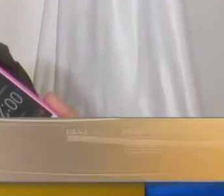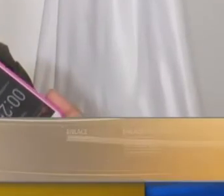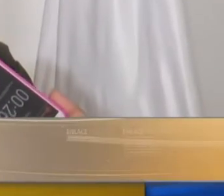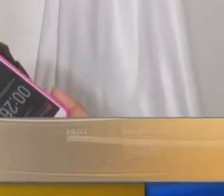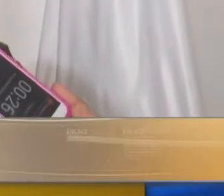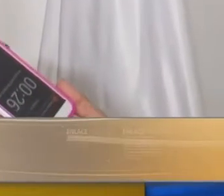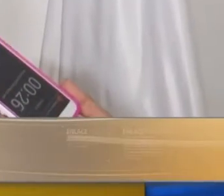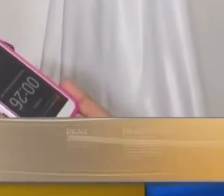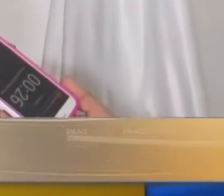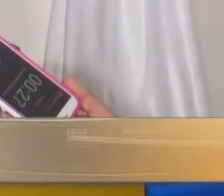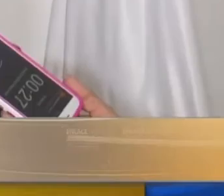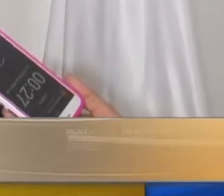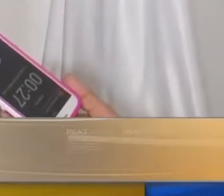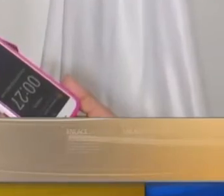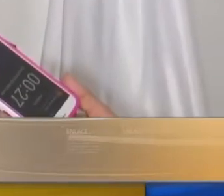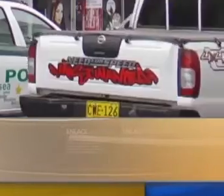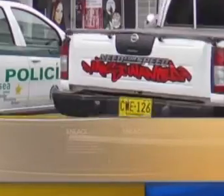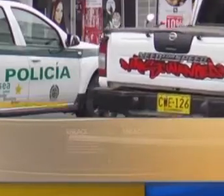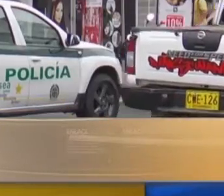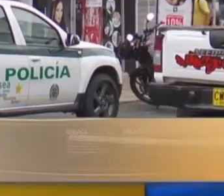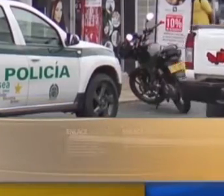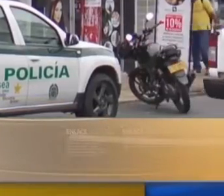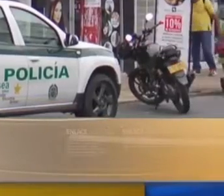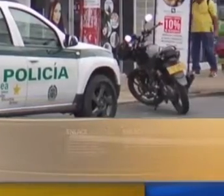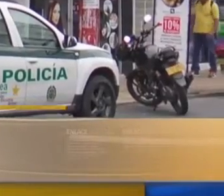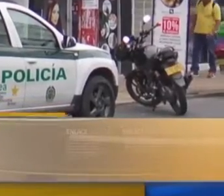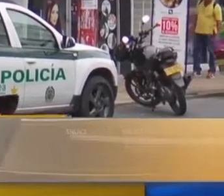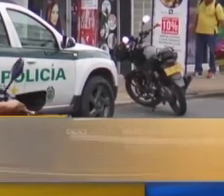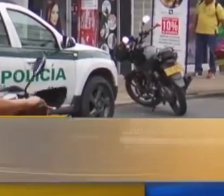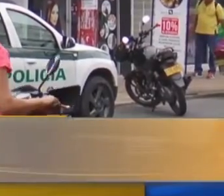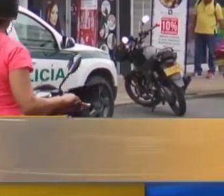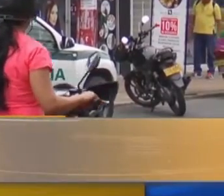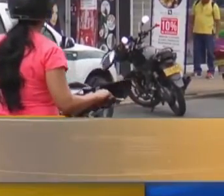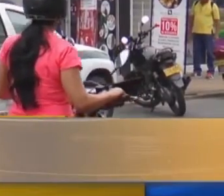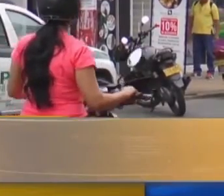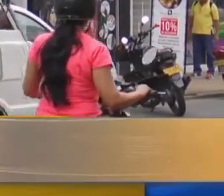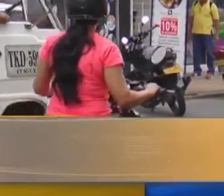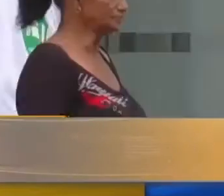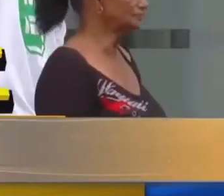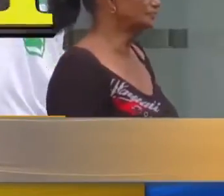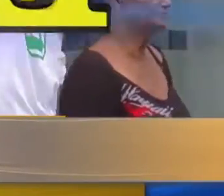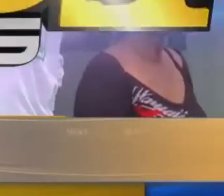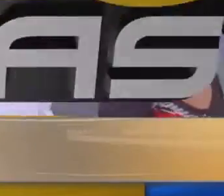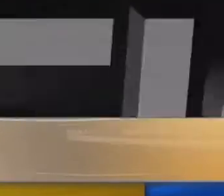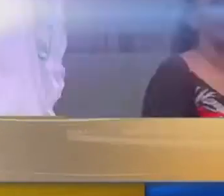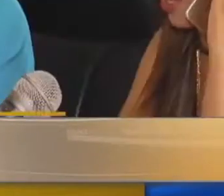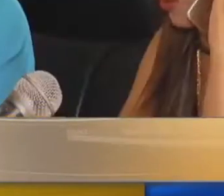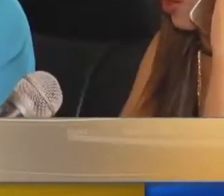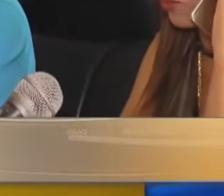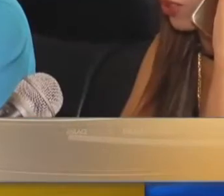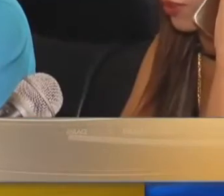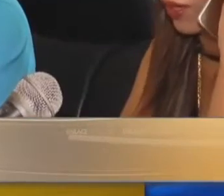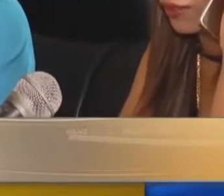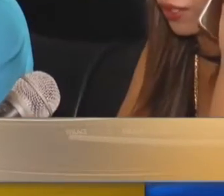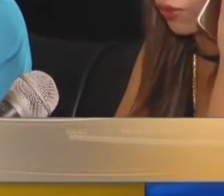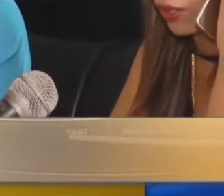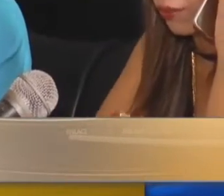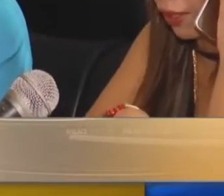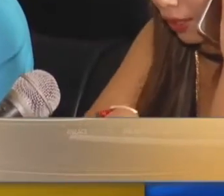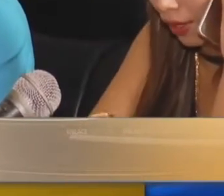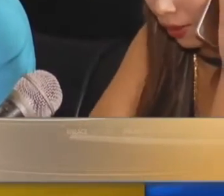analizan 6 cámaras de seguridad donde se observan a los 2 presuntos implicados de este hurto. Secretaría de Salud